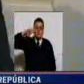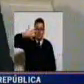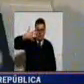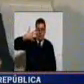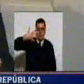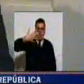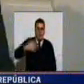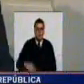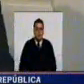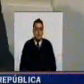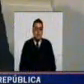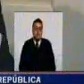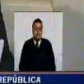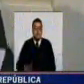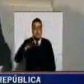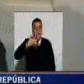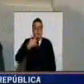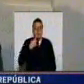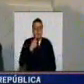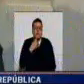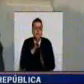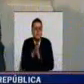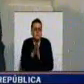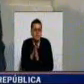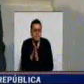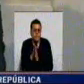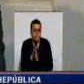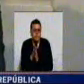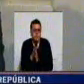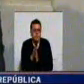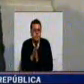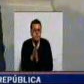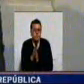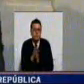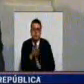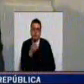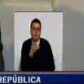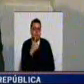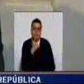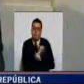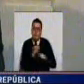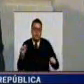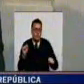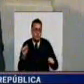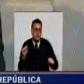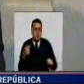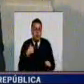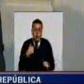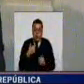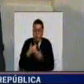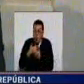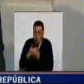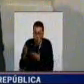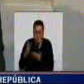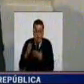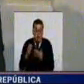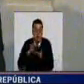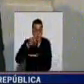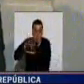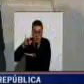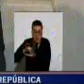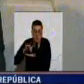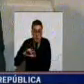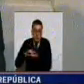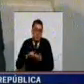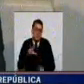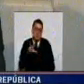indicio. El quinto indicio nos dice que era casi imposible que Colbún pudiera intentar participar en esa